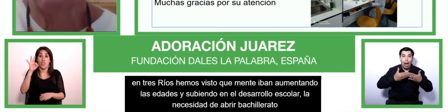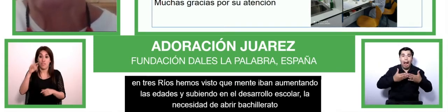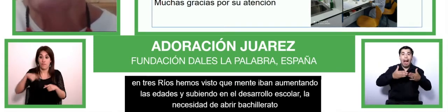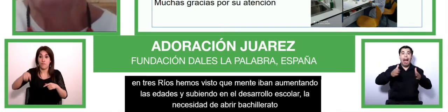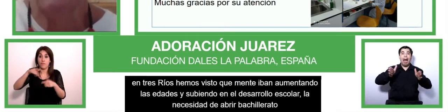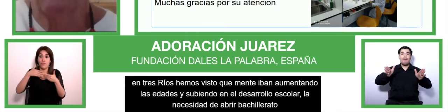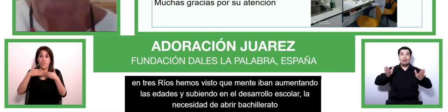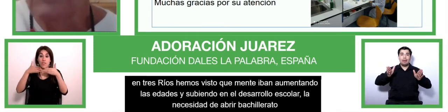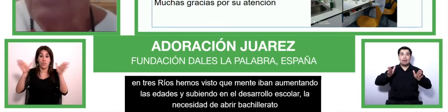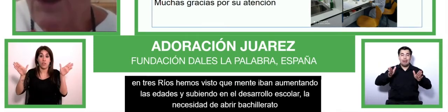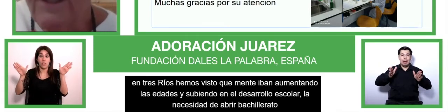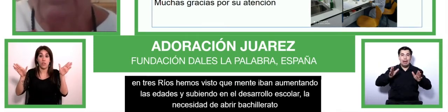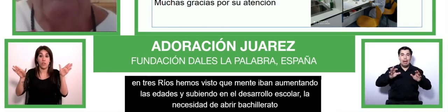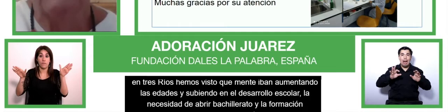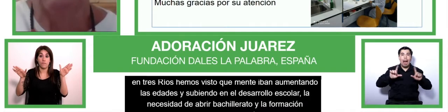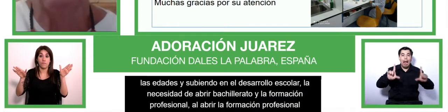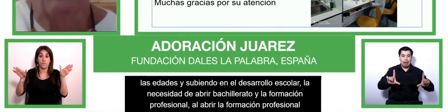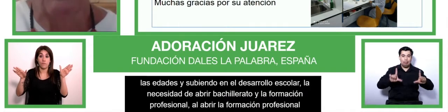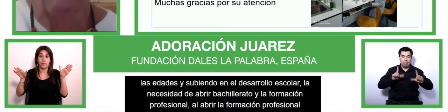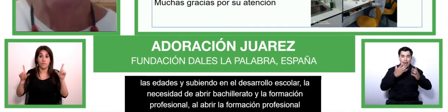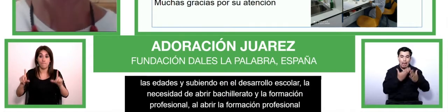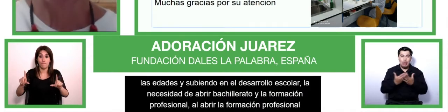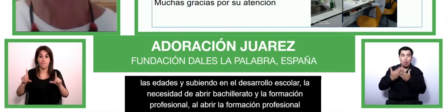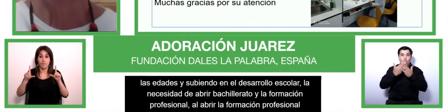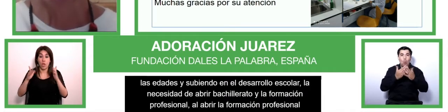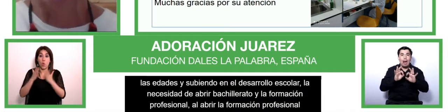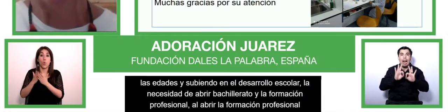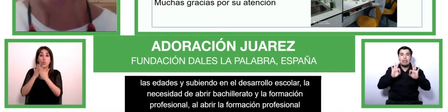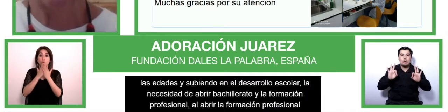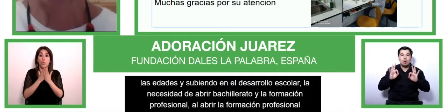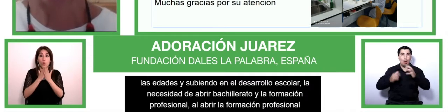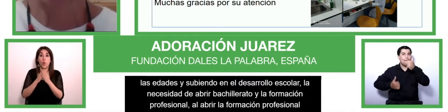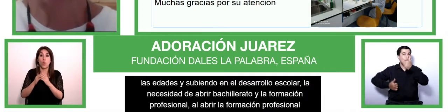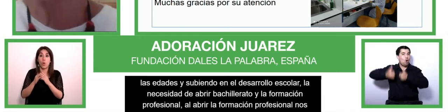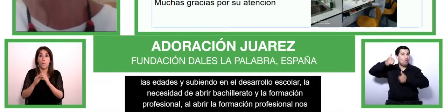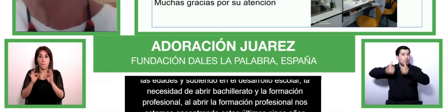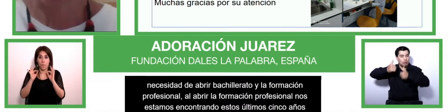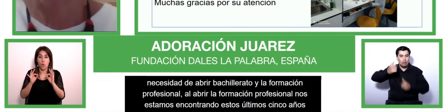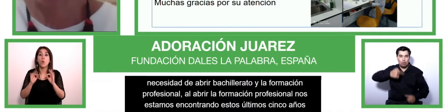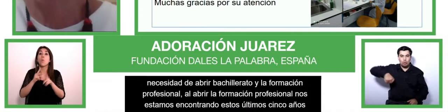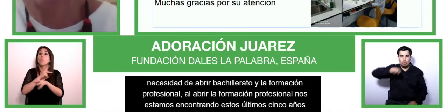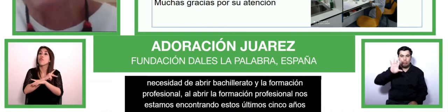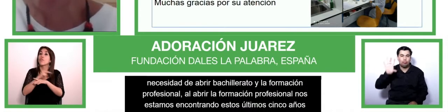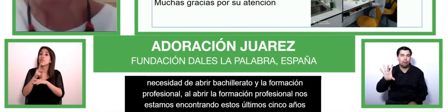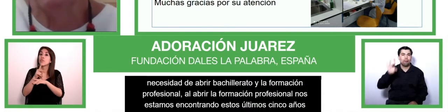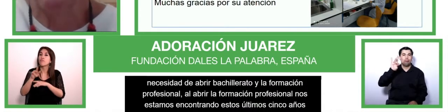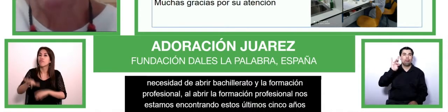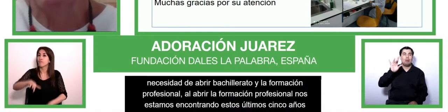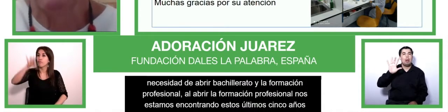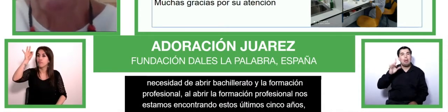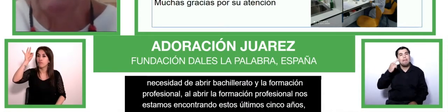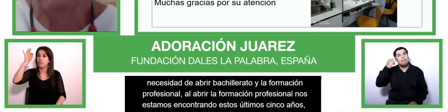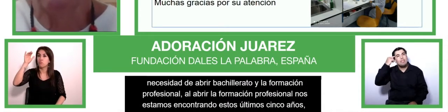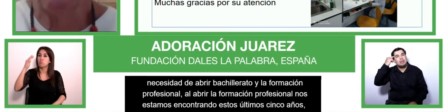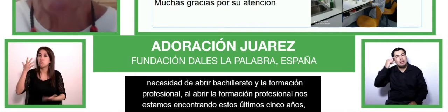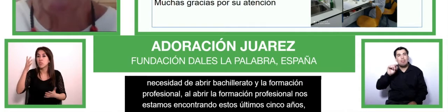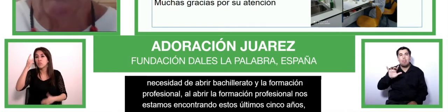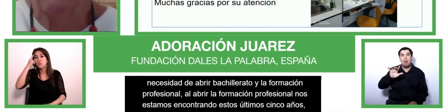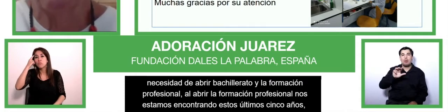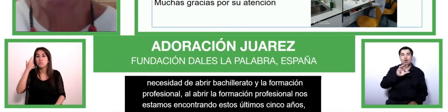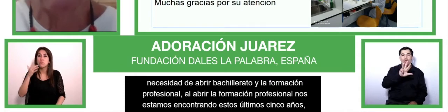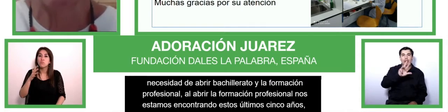estamos encontrando estos últimos 5 años con que, aunque pensemos que 98 niños